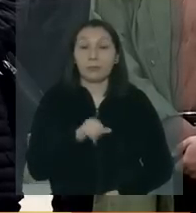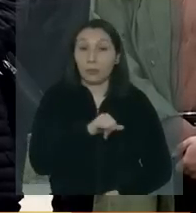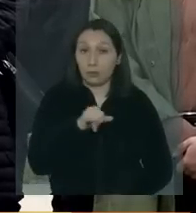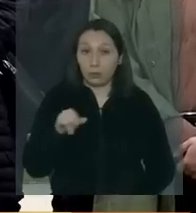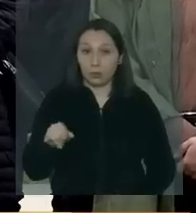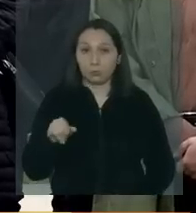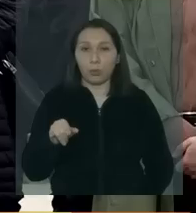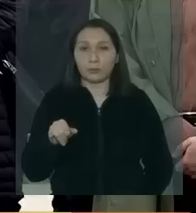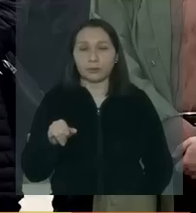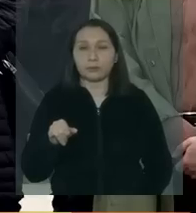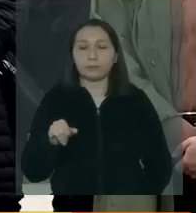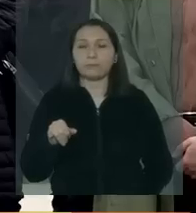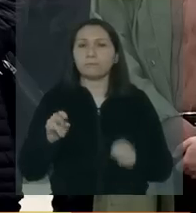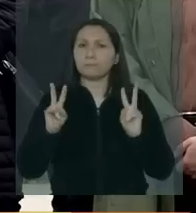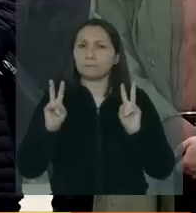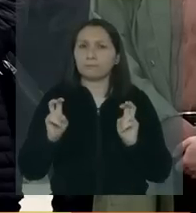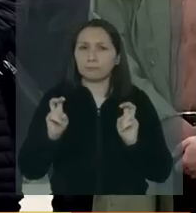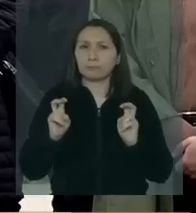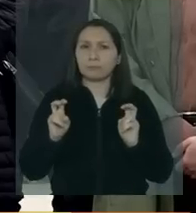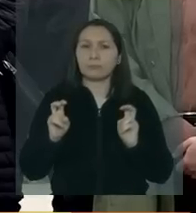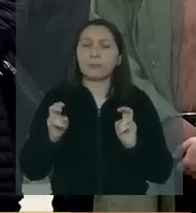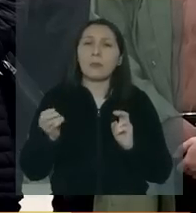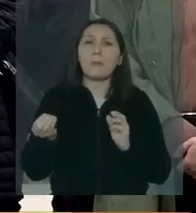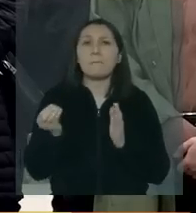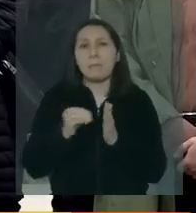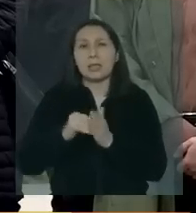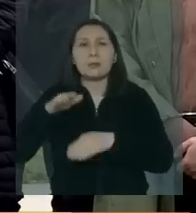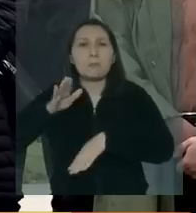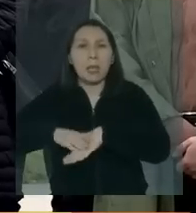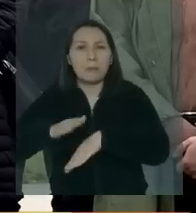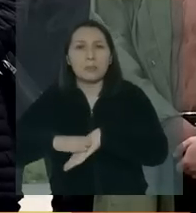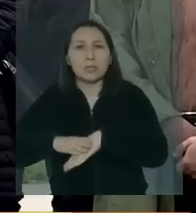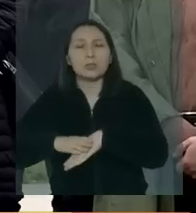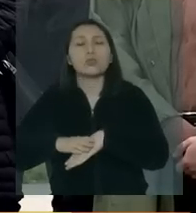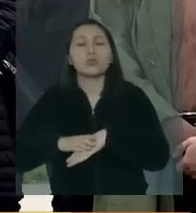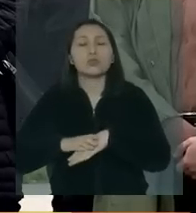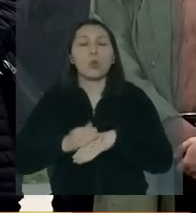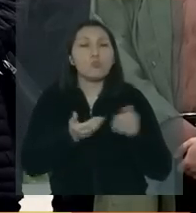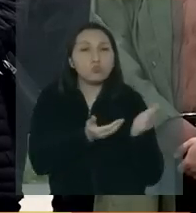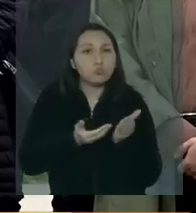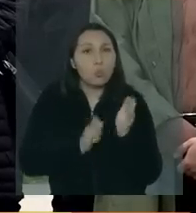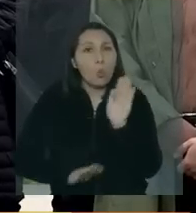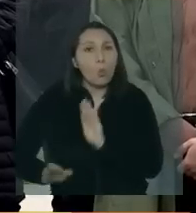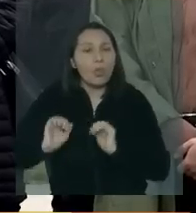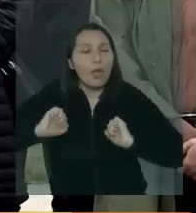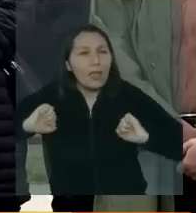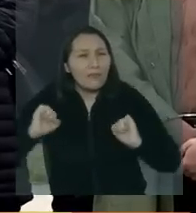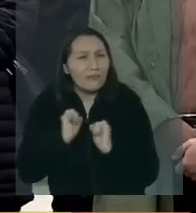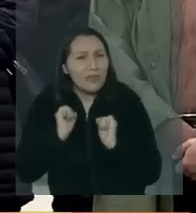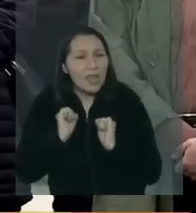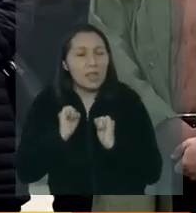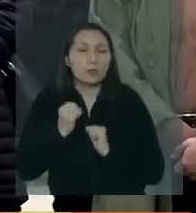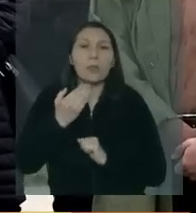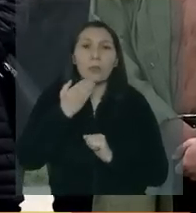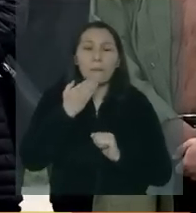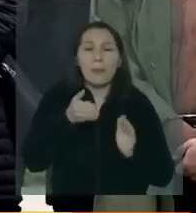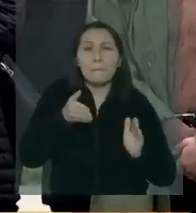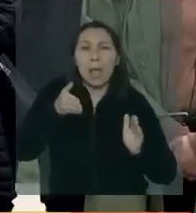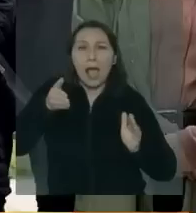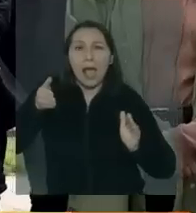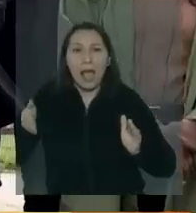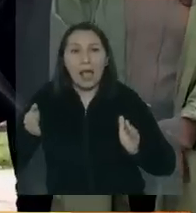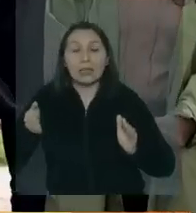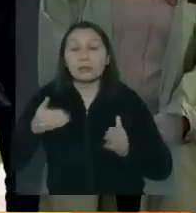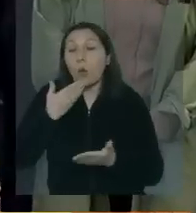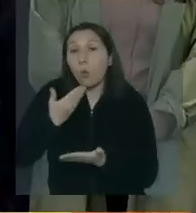Luego, en el caso de la extensión del permiso postnatal parental para el invierno y para extenderlo